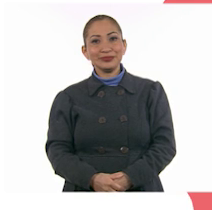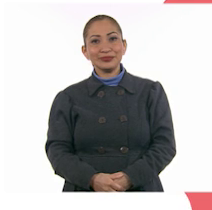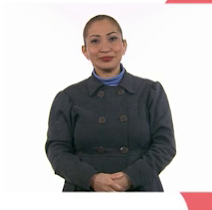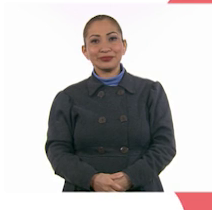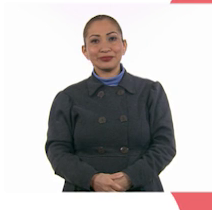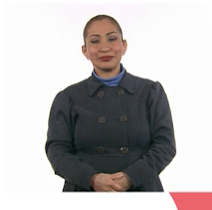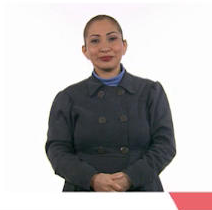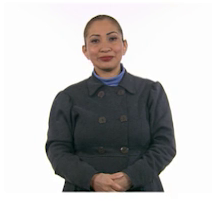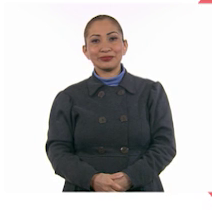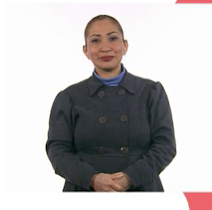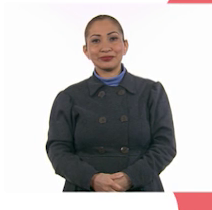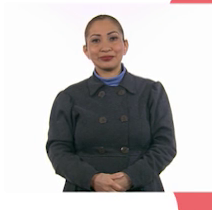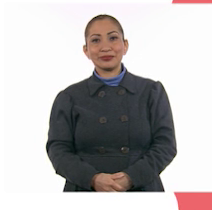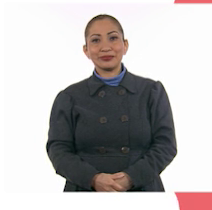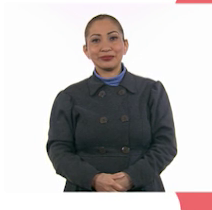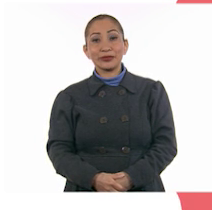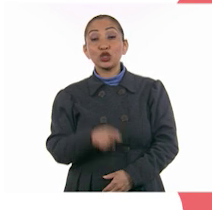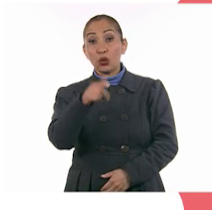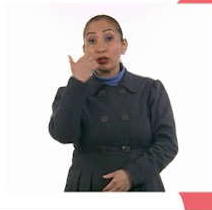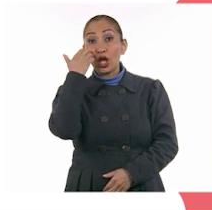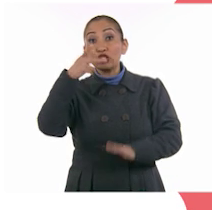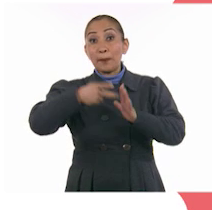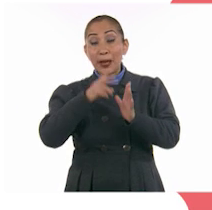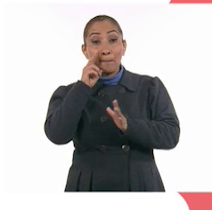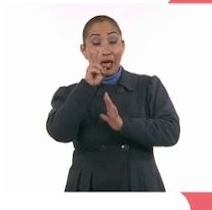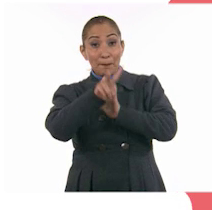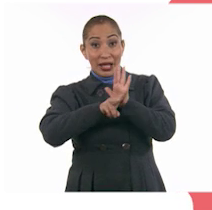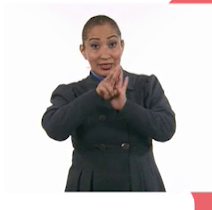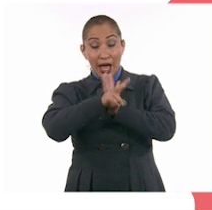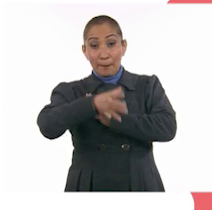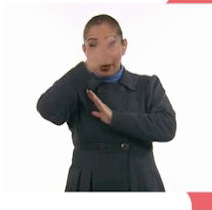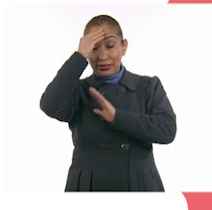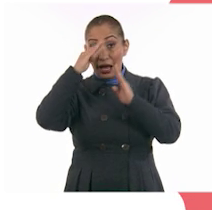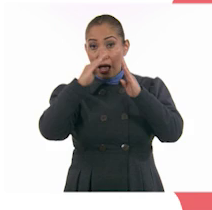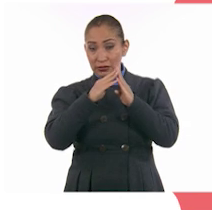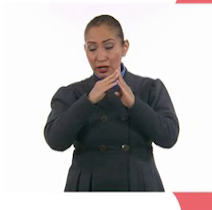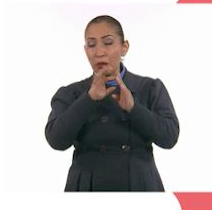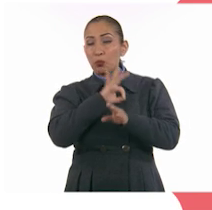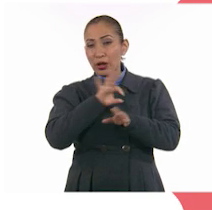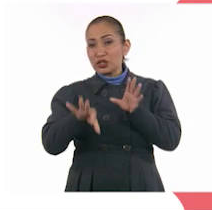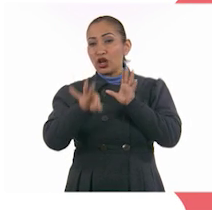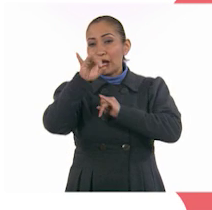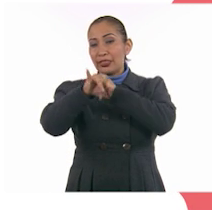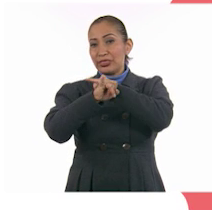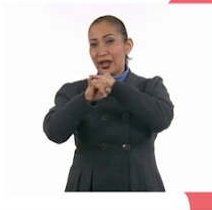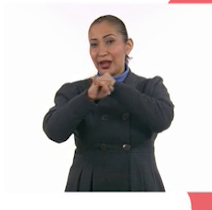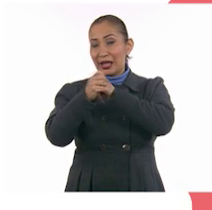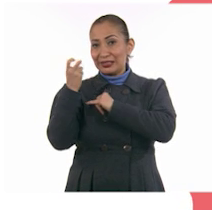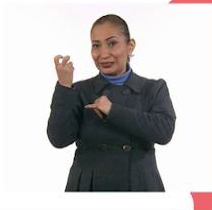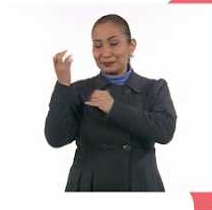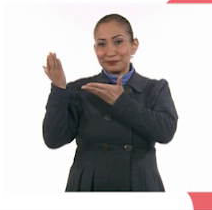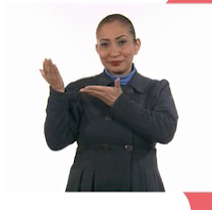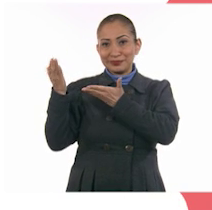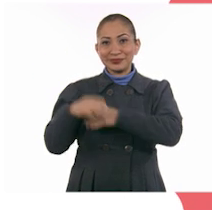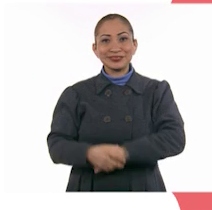conalitec.cep.gov.mx. Si quieres volver a ver los programas de Aprende en Casa, los puedes encontrar en la siguiente liga: